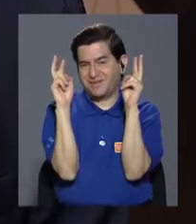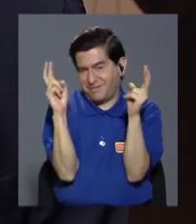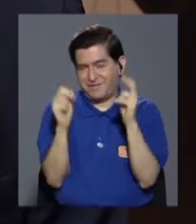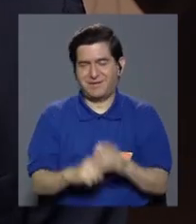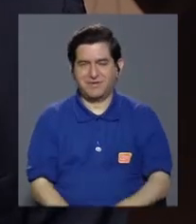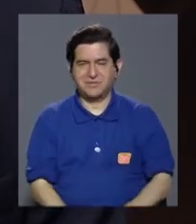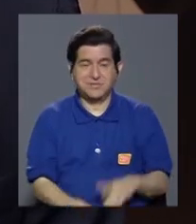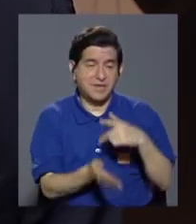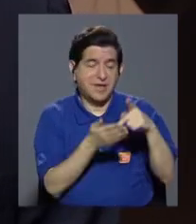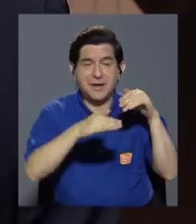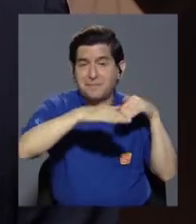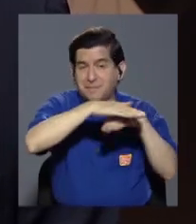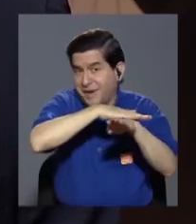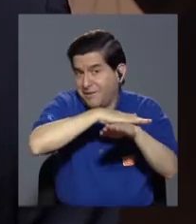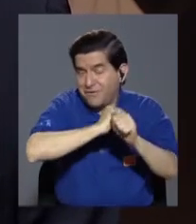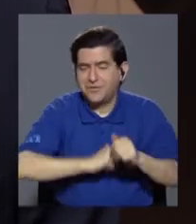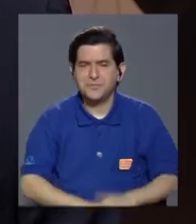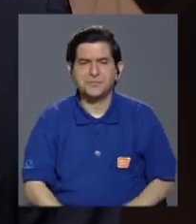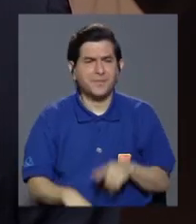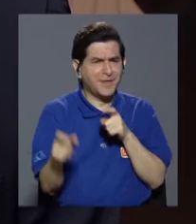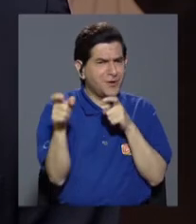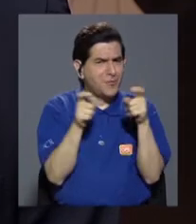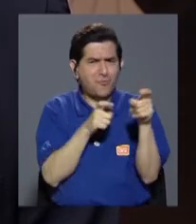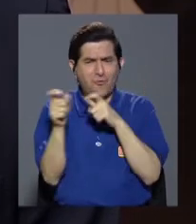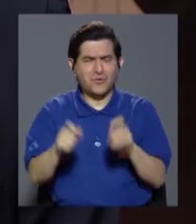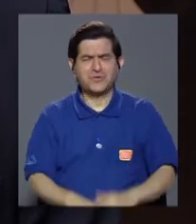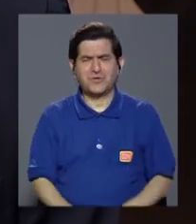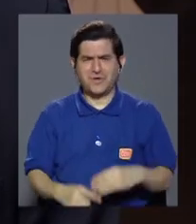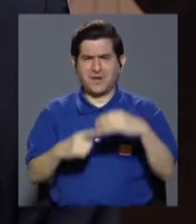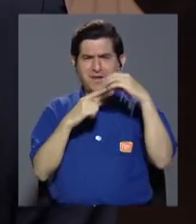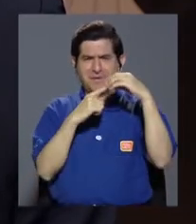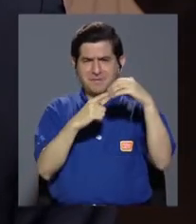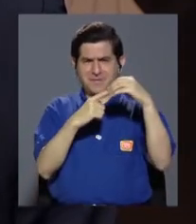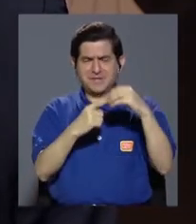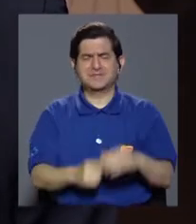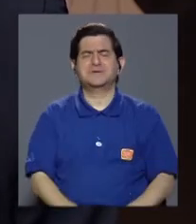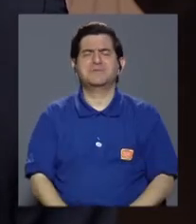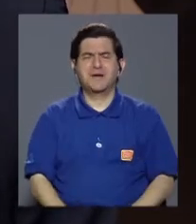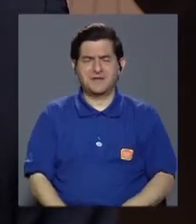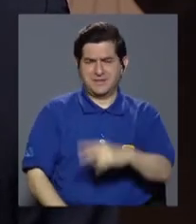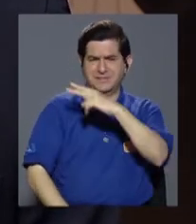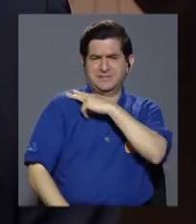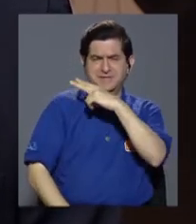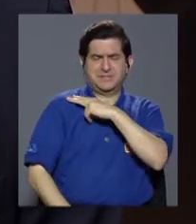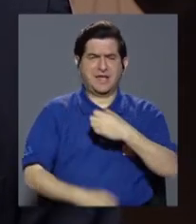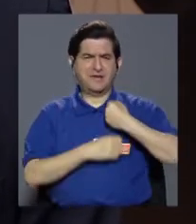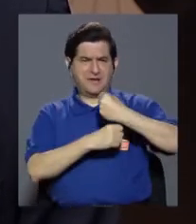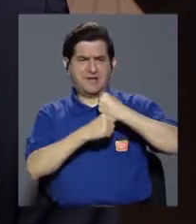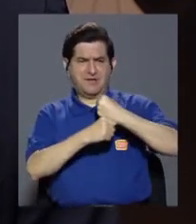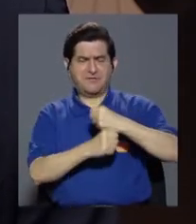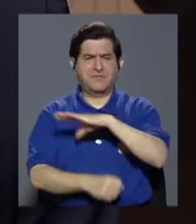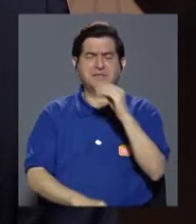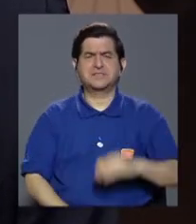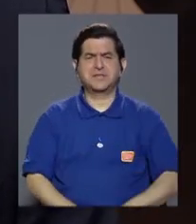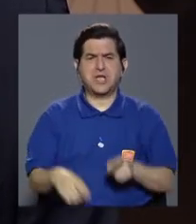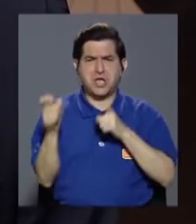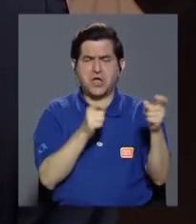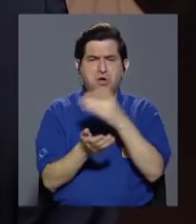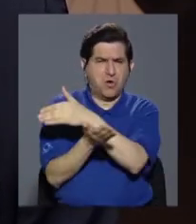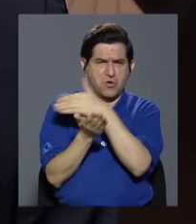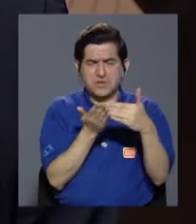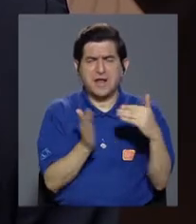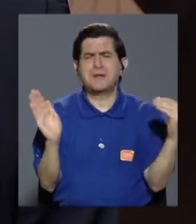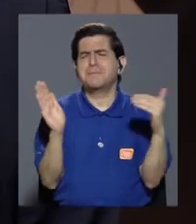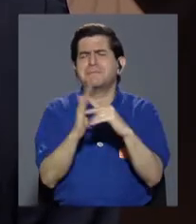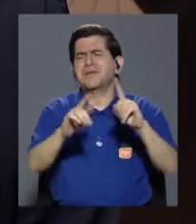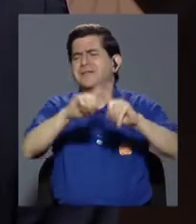hacerse a el control de las cabezas principales de las fuerzas armadas colombianas incluso el control de las fronteras etcétera de